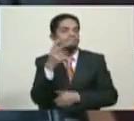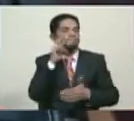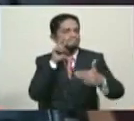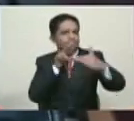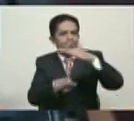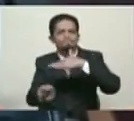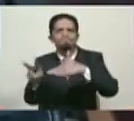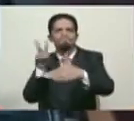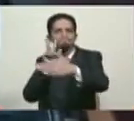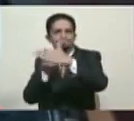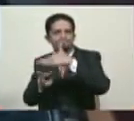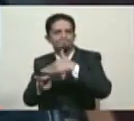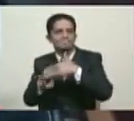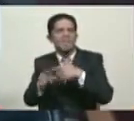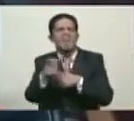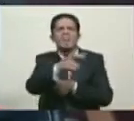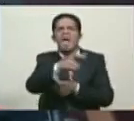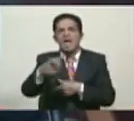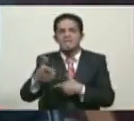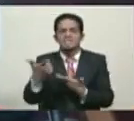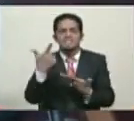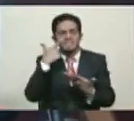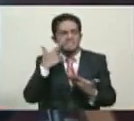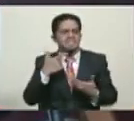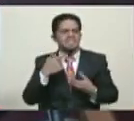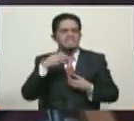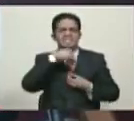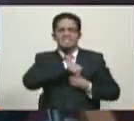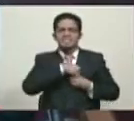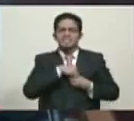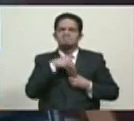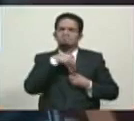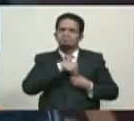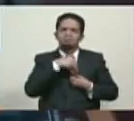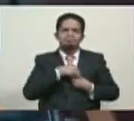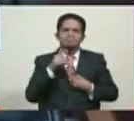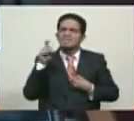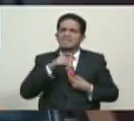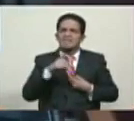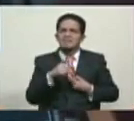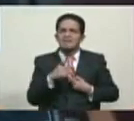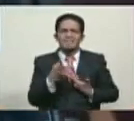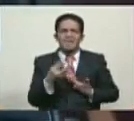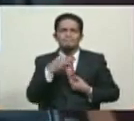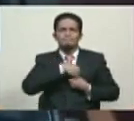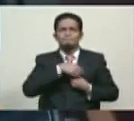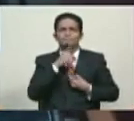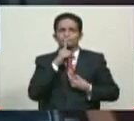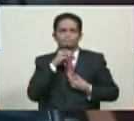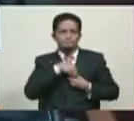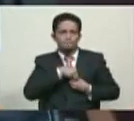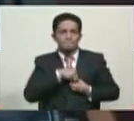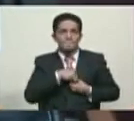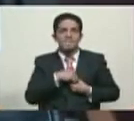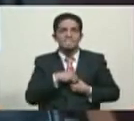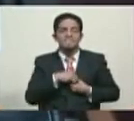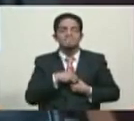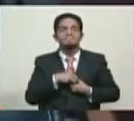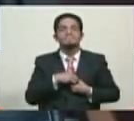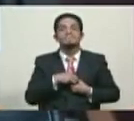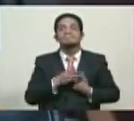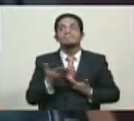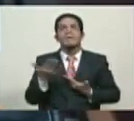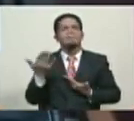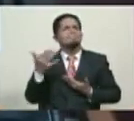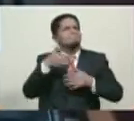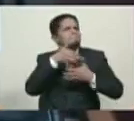creciente y desbordante acumulación de necesidades vitales reprimidas a punto de explosión. Estadísticas recientes hablan de millones de